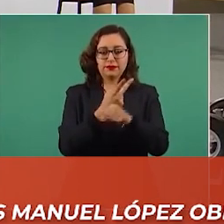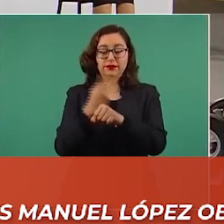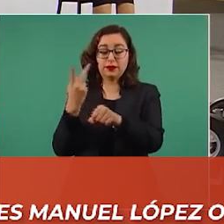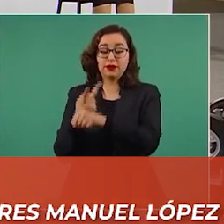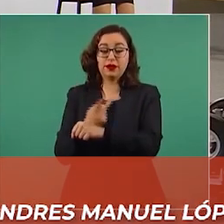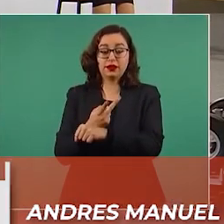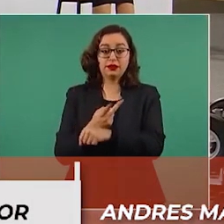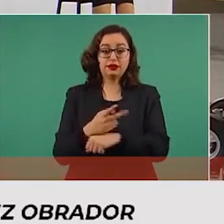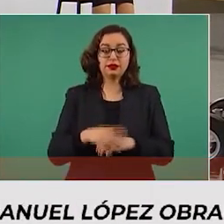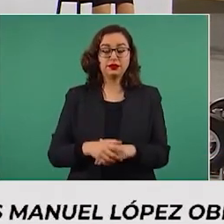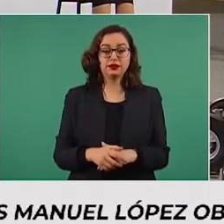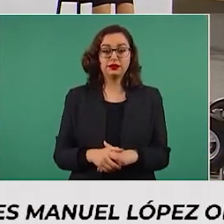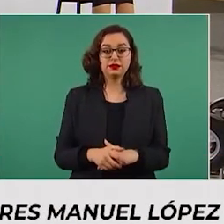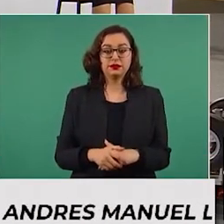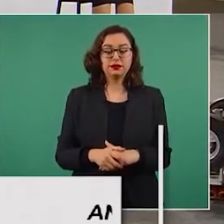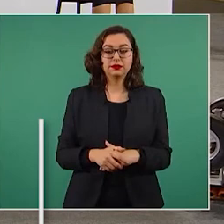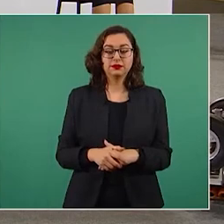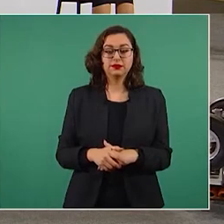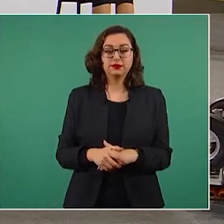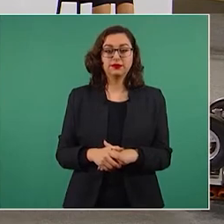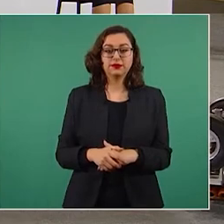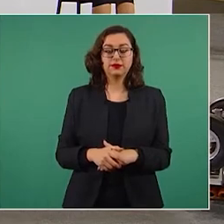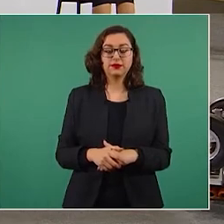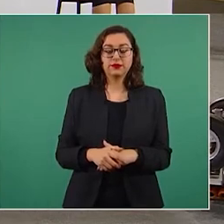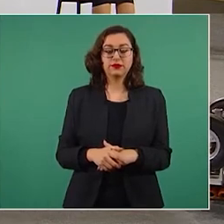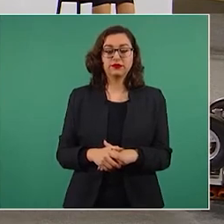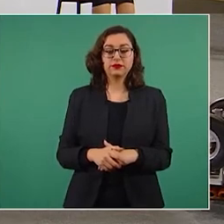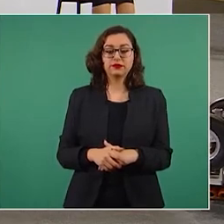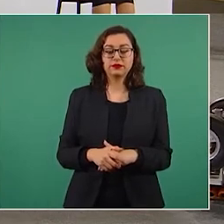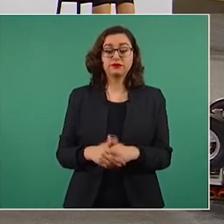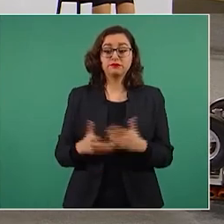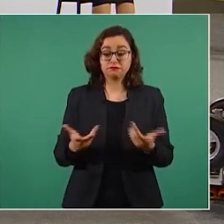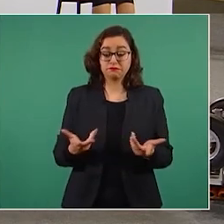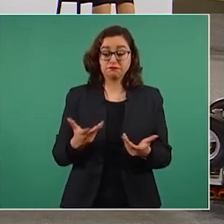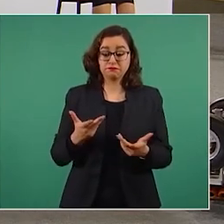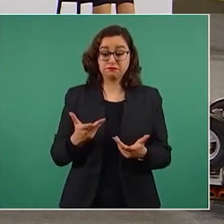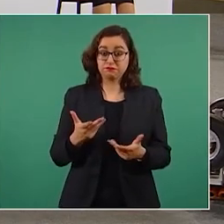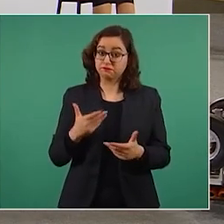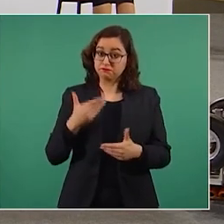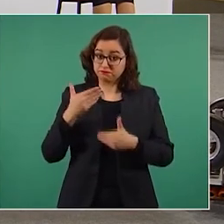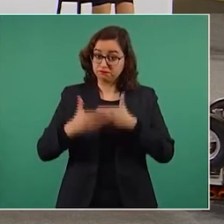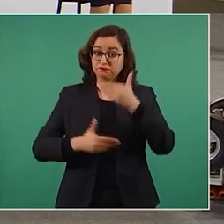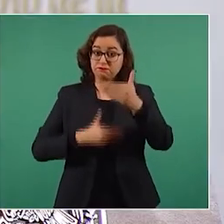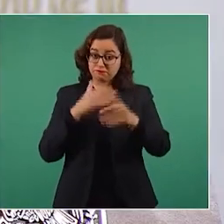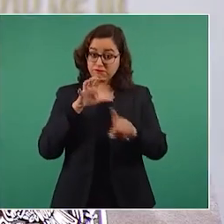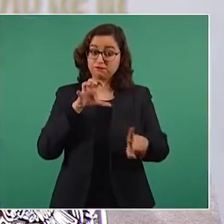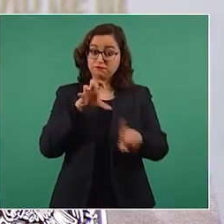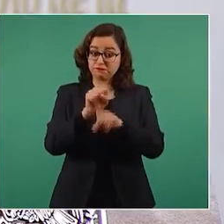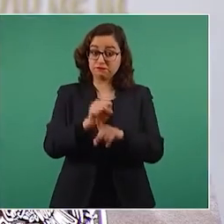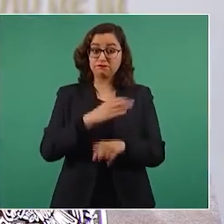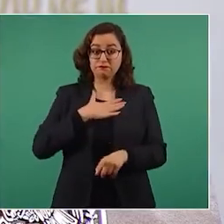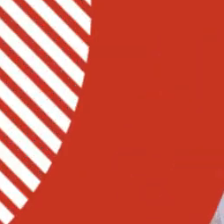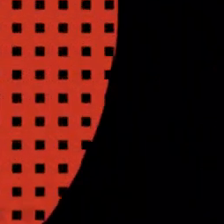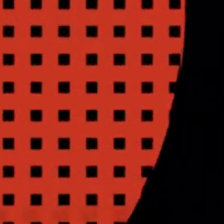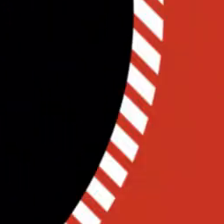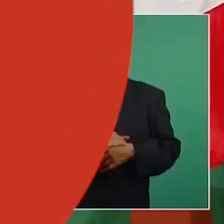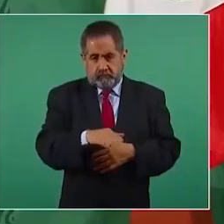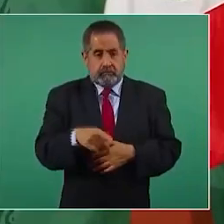y se va a hacer justicia. Ese es el compromiso que